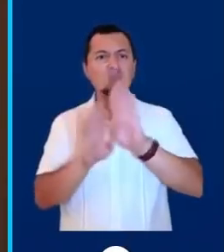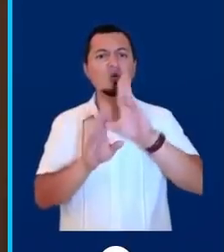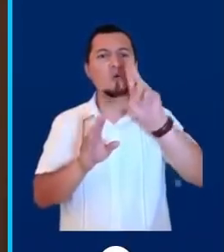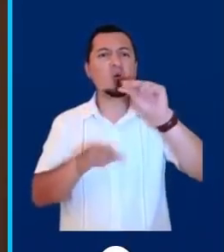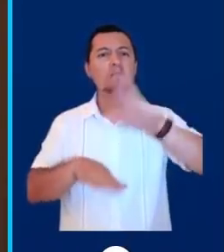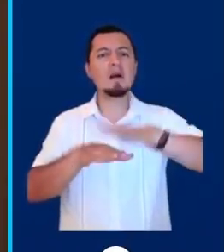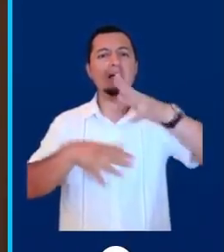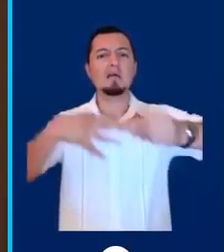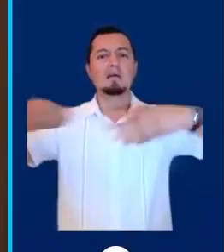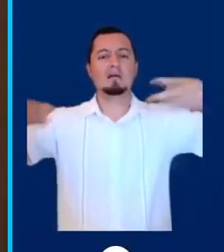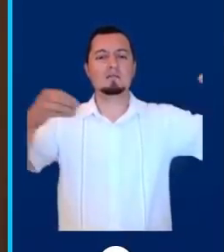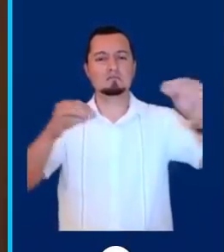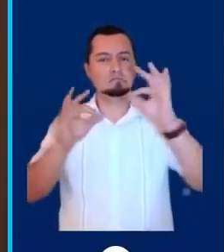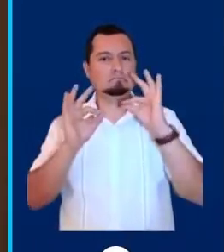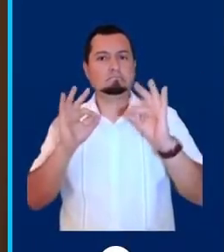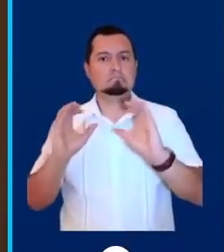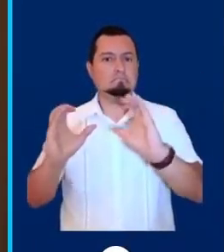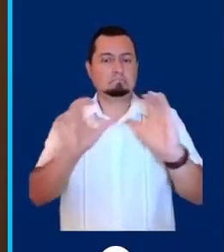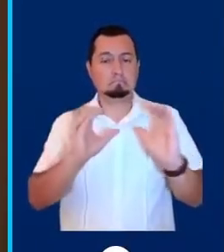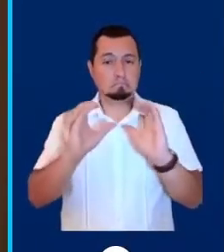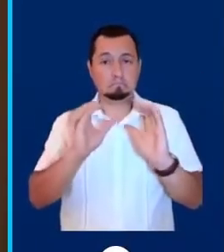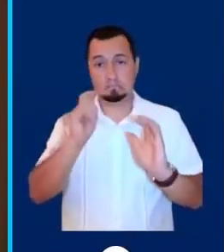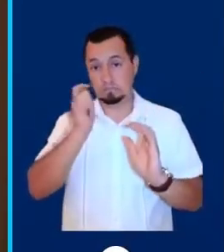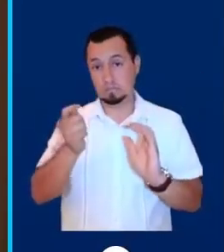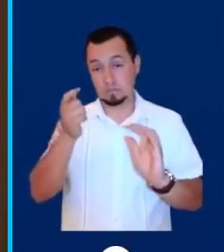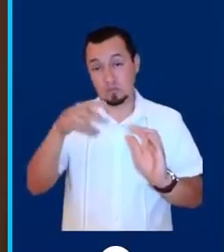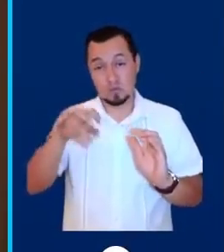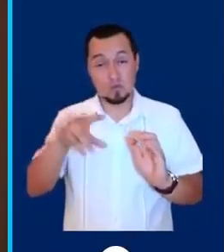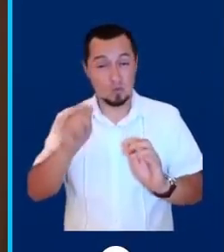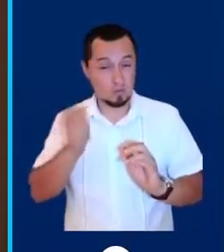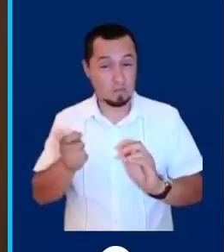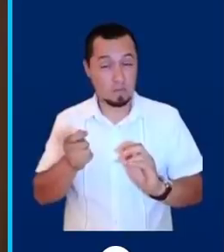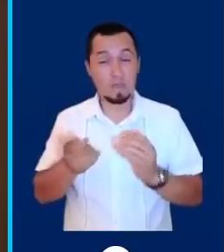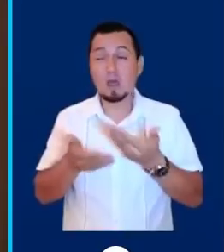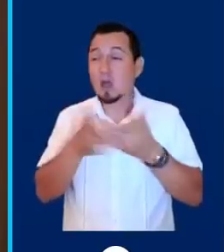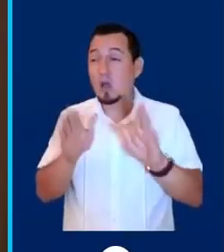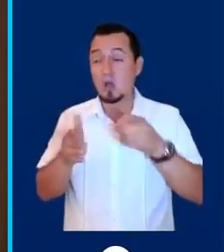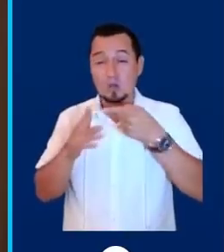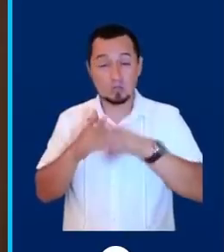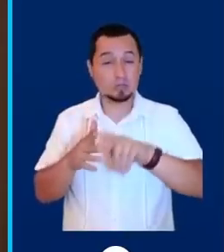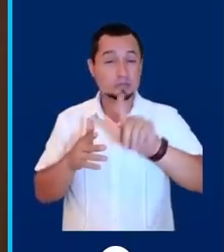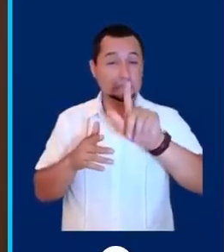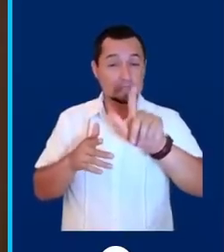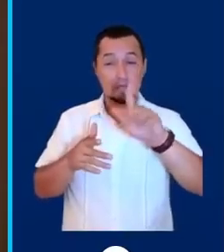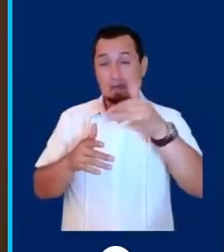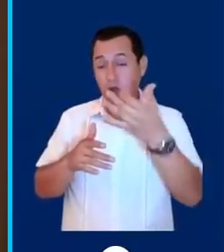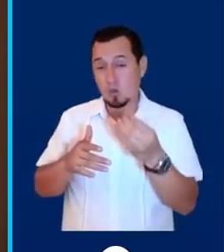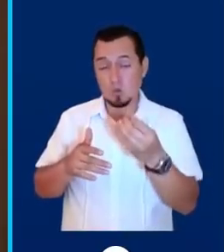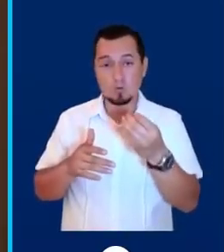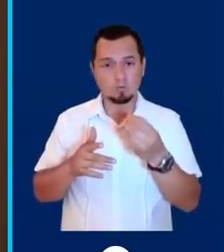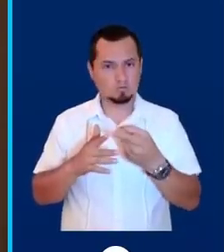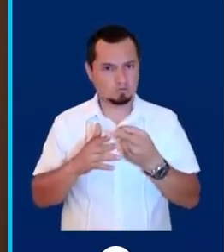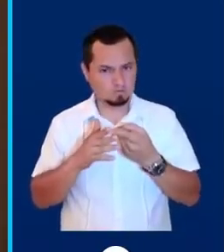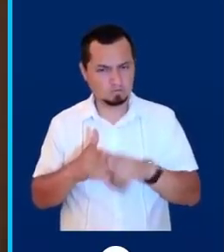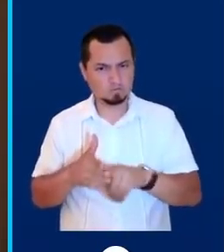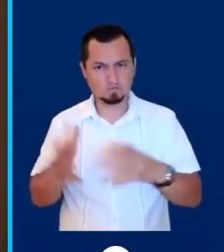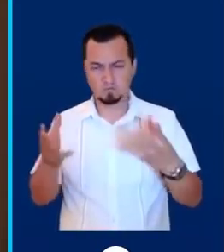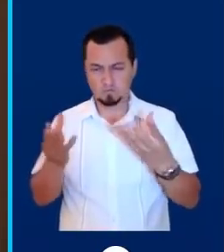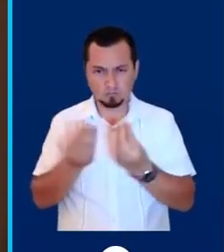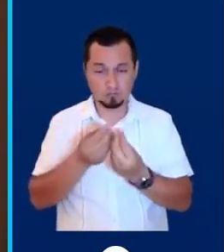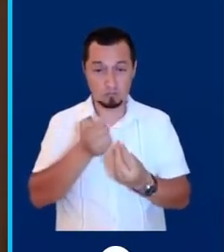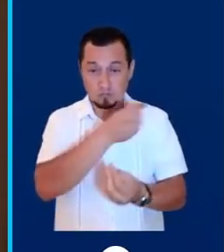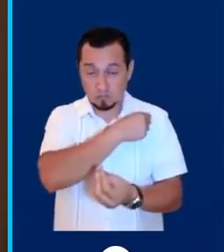sanitarios que se diseñaron para ese motivo. A partir del 17 de mayo, una vez concluido el proceso